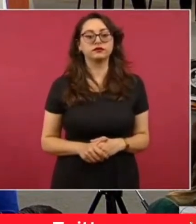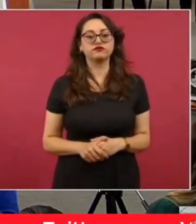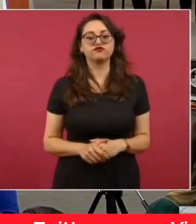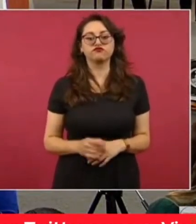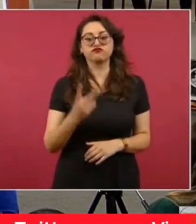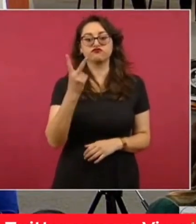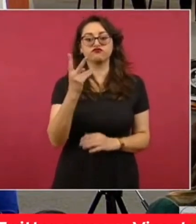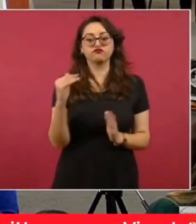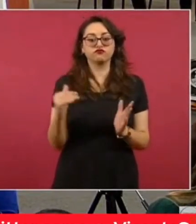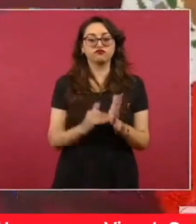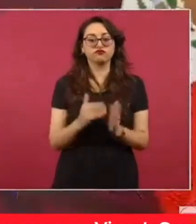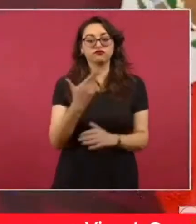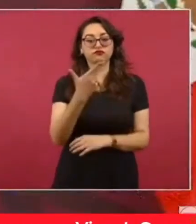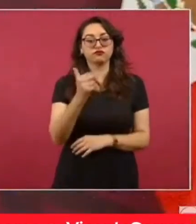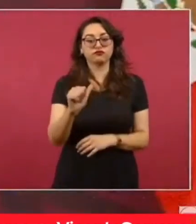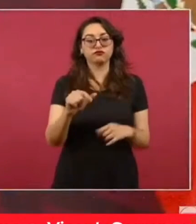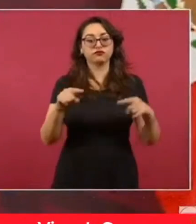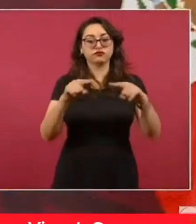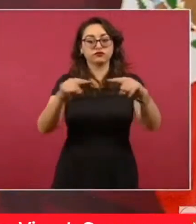todo esto